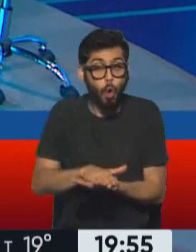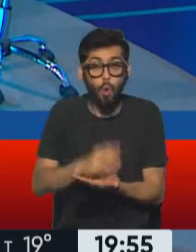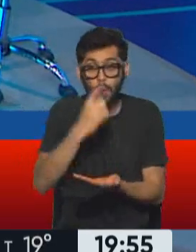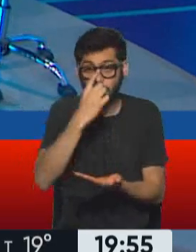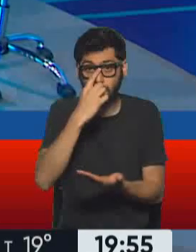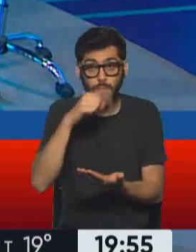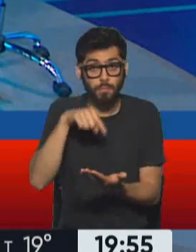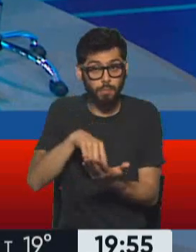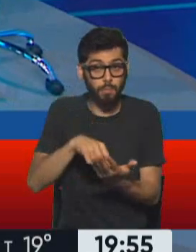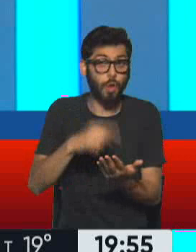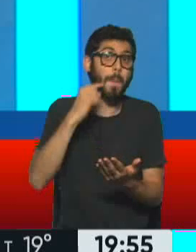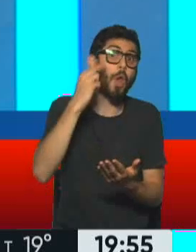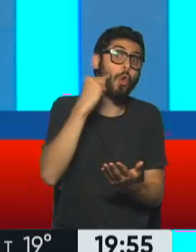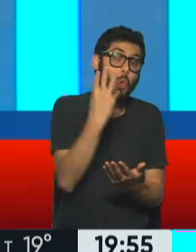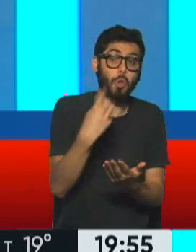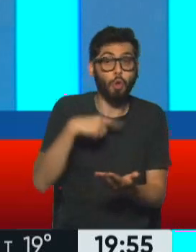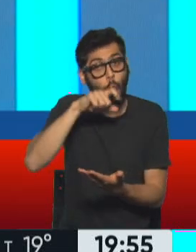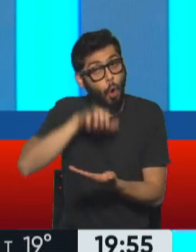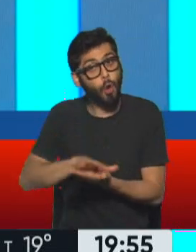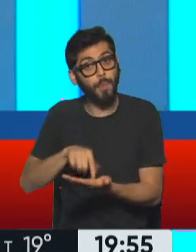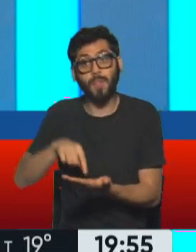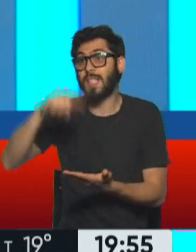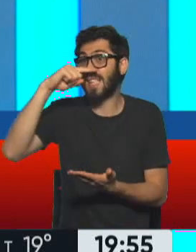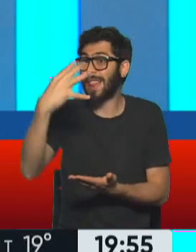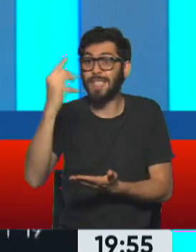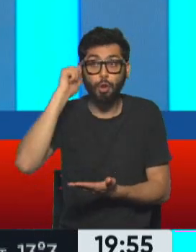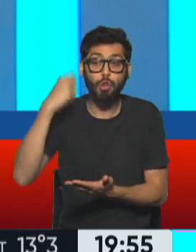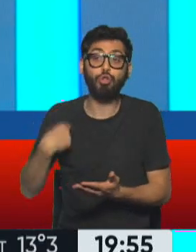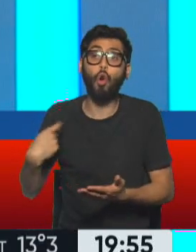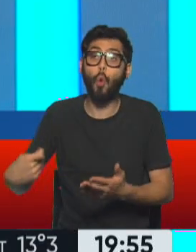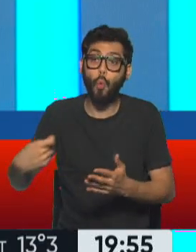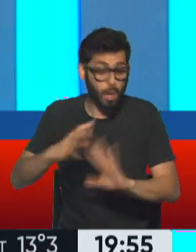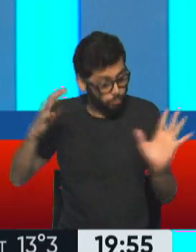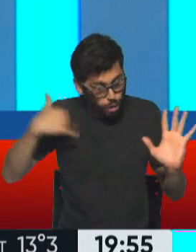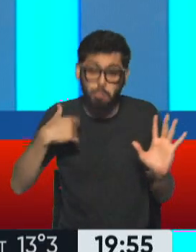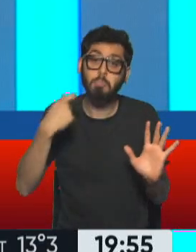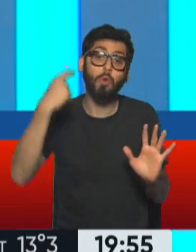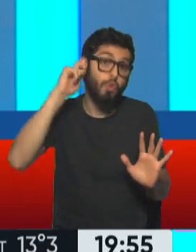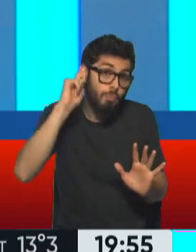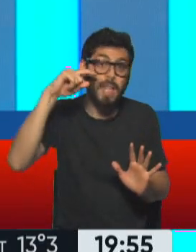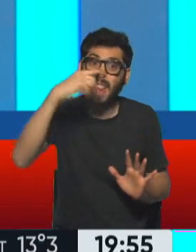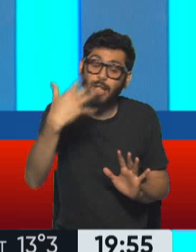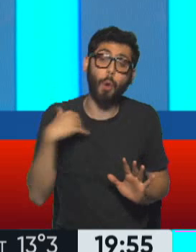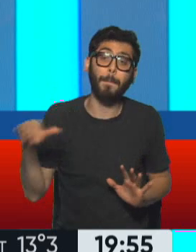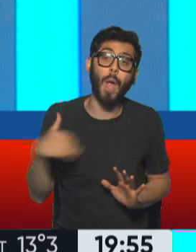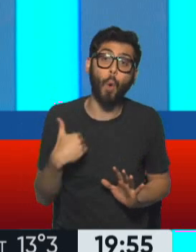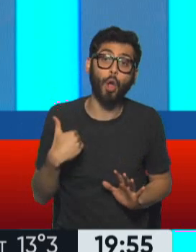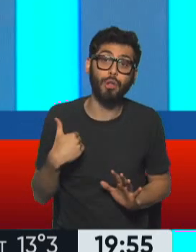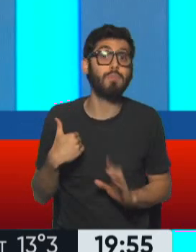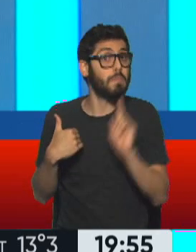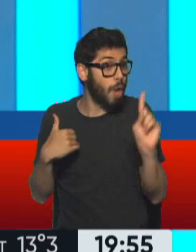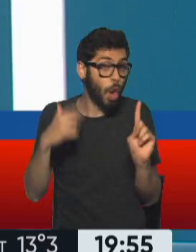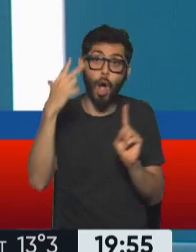esta Constitución reformada en el 94, que a los 75 me tenía que ir, a los 75 me voy, a diferencia de Hayton, que a los